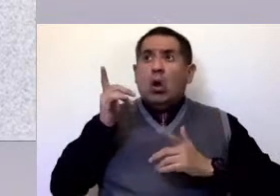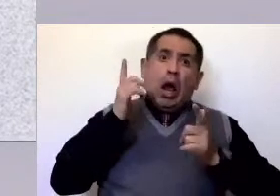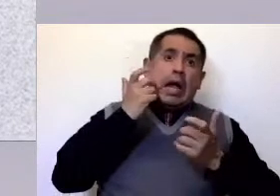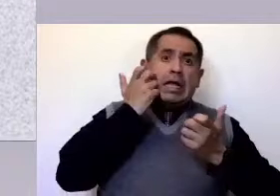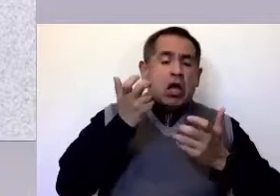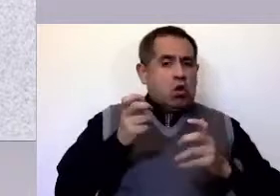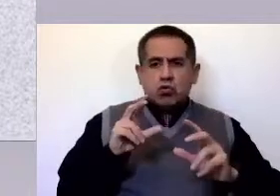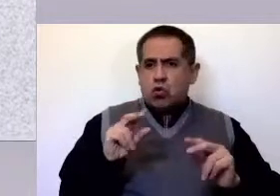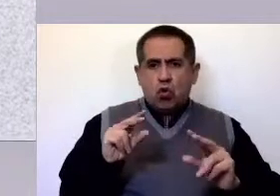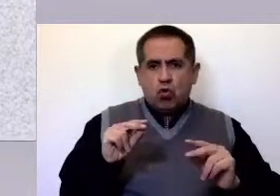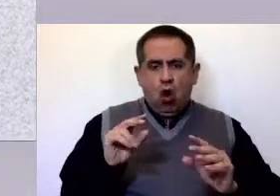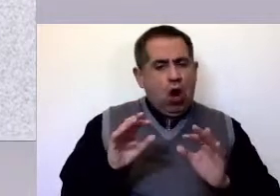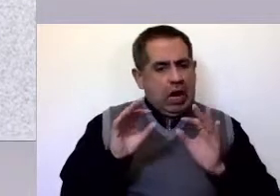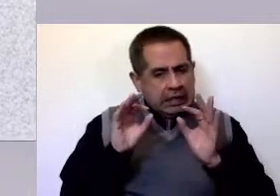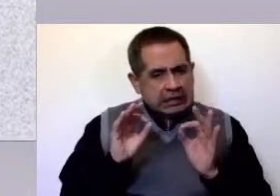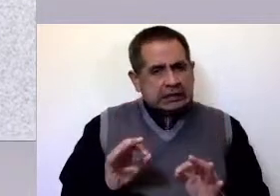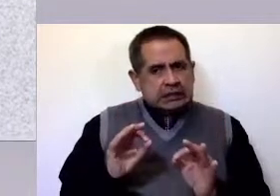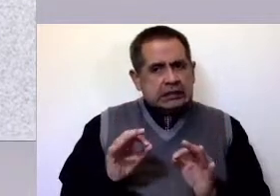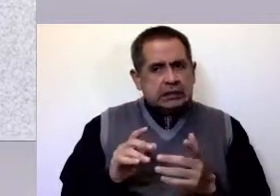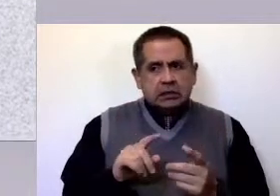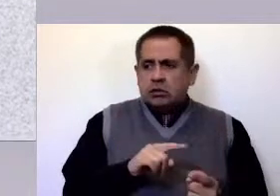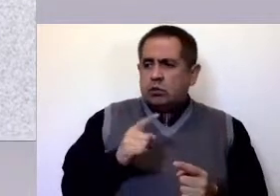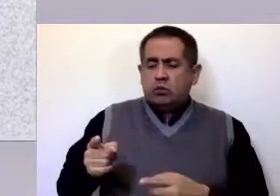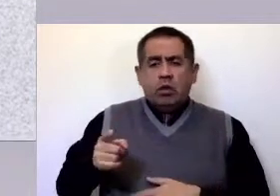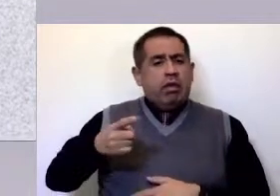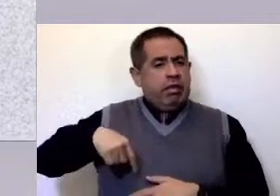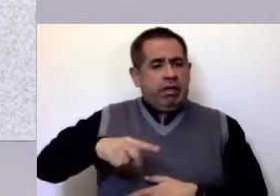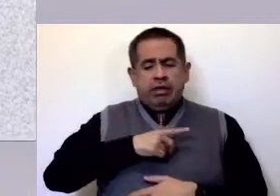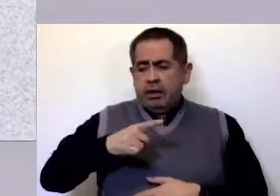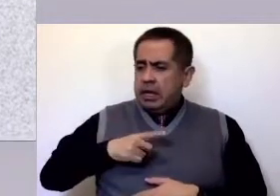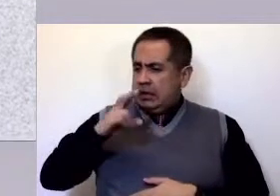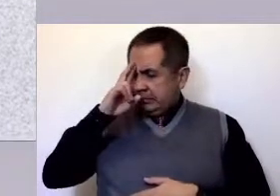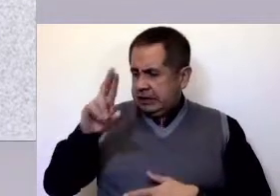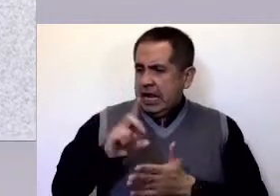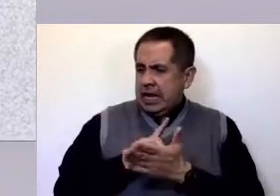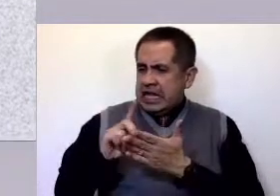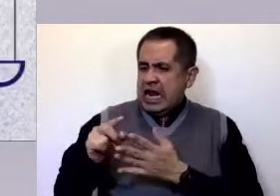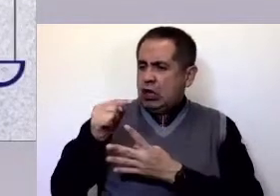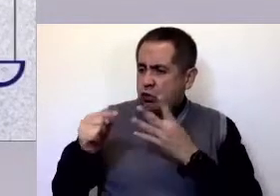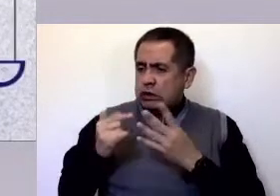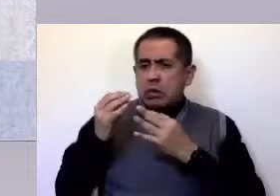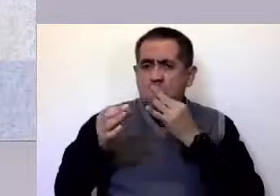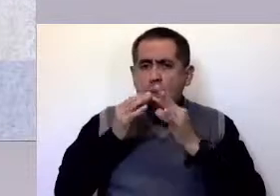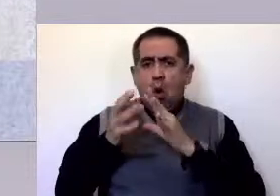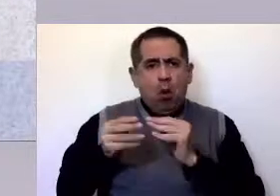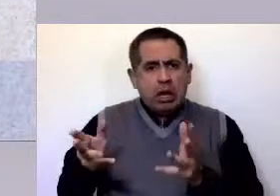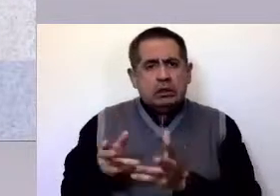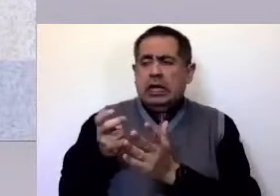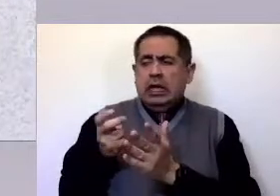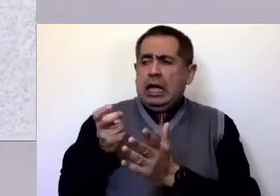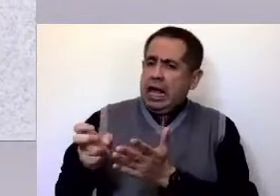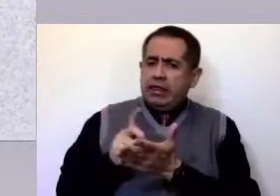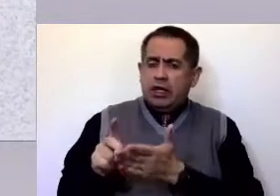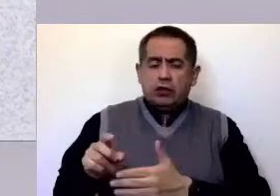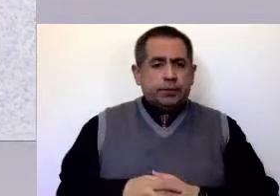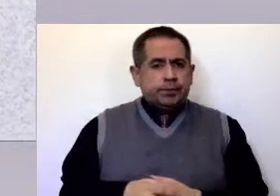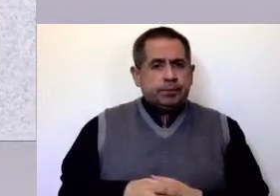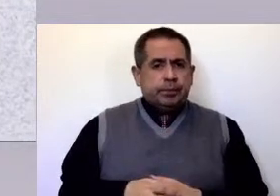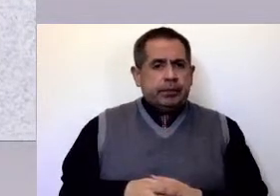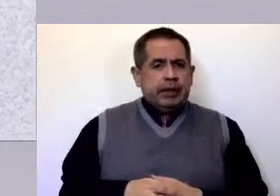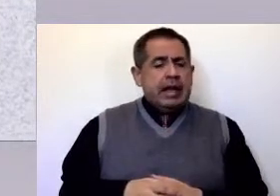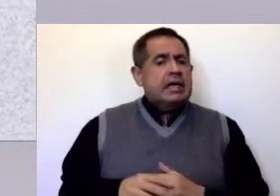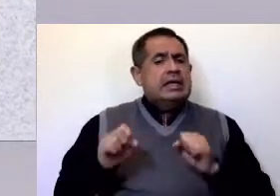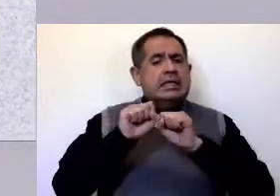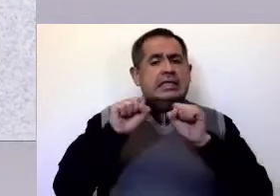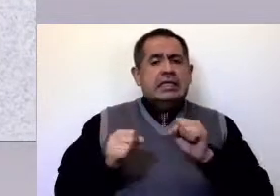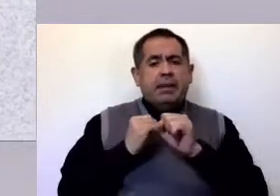a los que se contrapone el deber de respetarlos y promoverlos en el sistema interamericano la